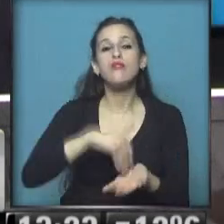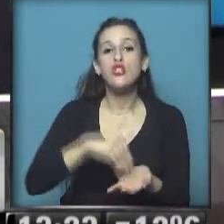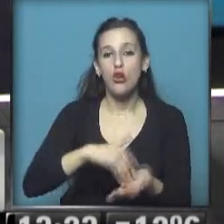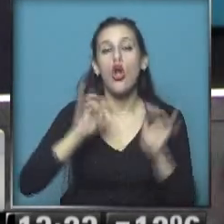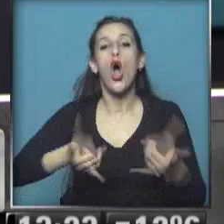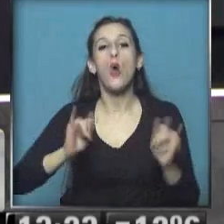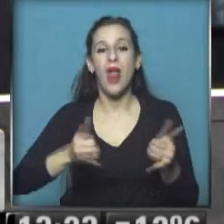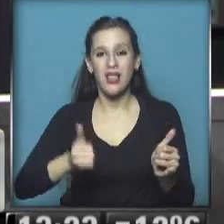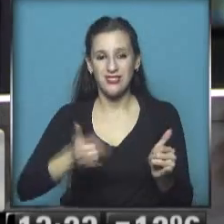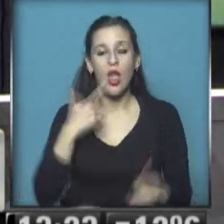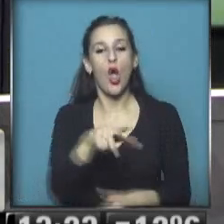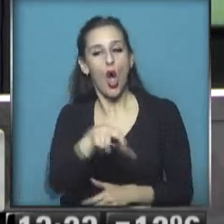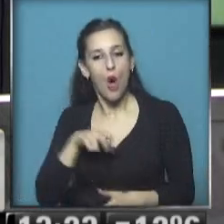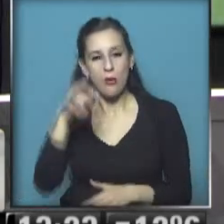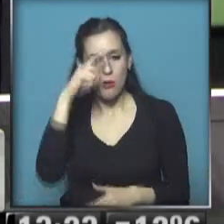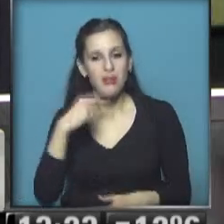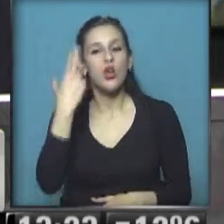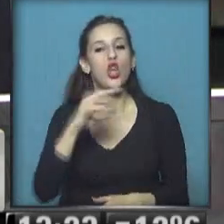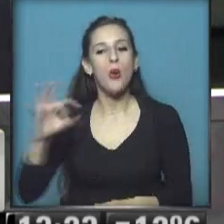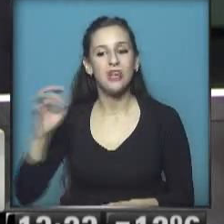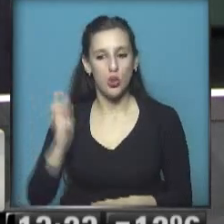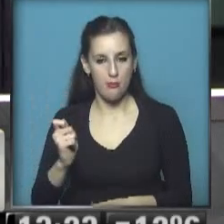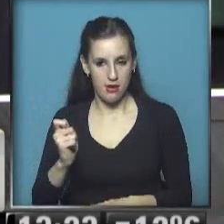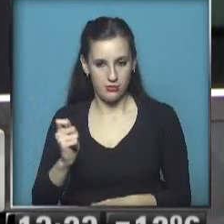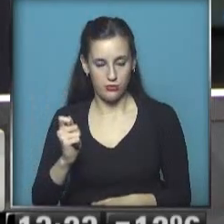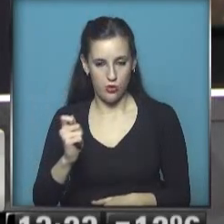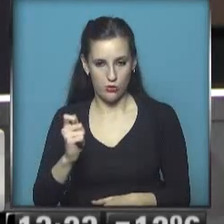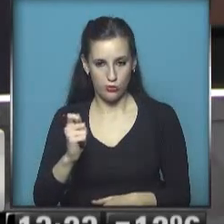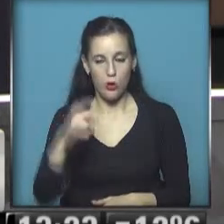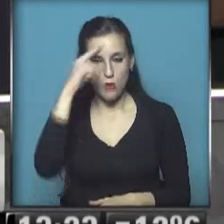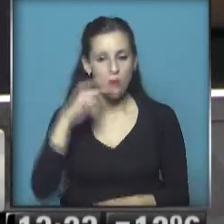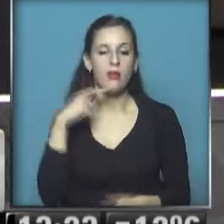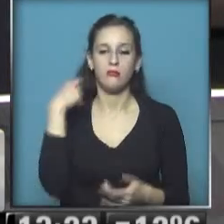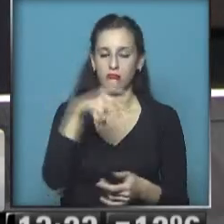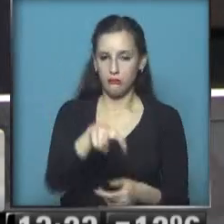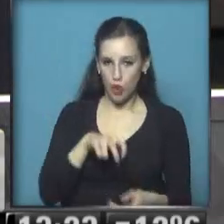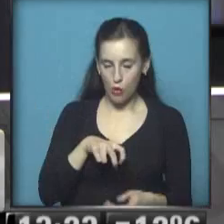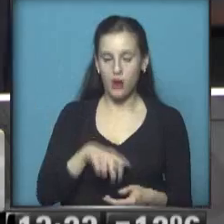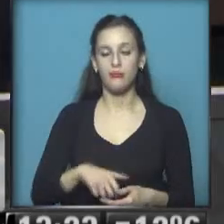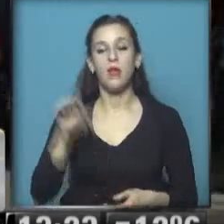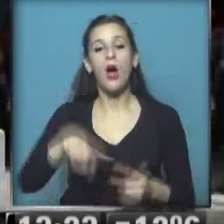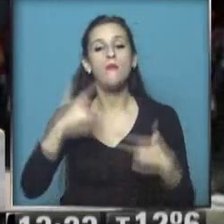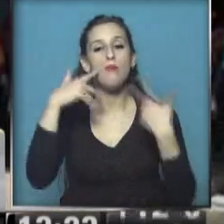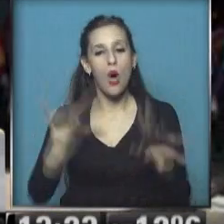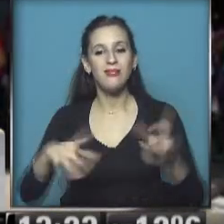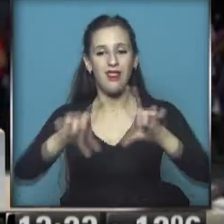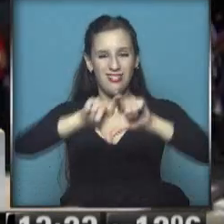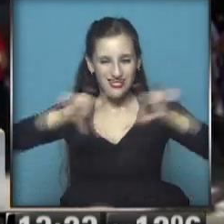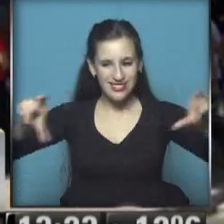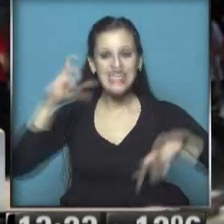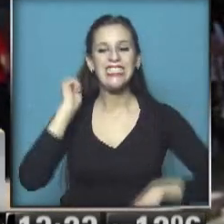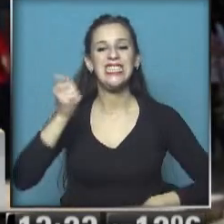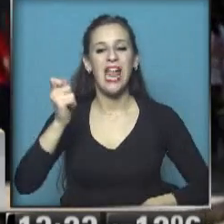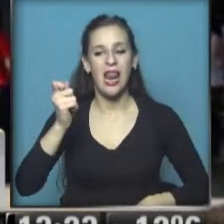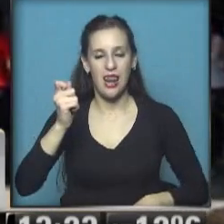este programa progresar estos 900 pesos que es a quien se le paga vamos a poner una placa a ver quiénes son en